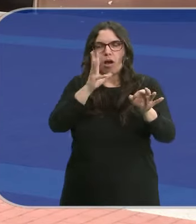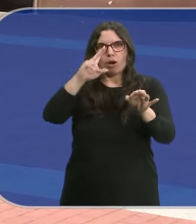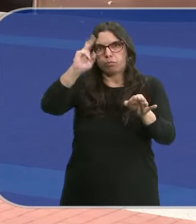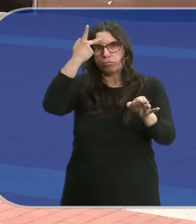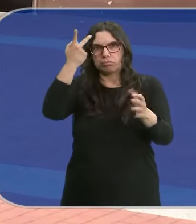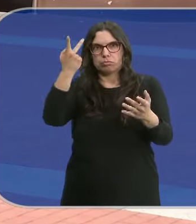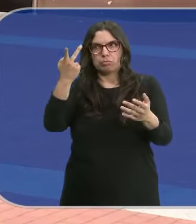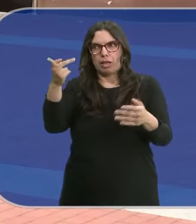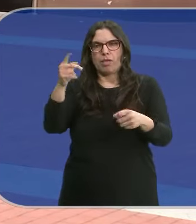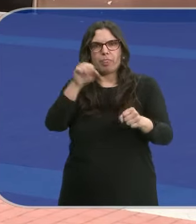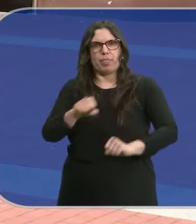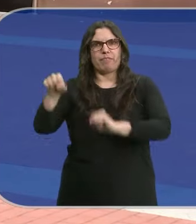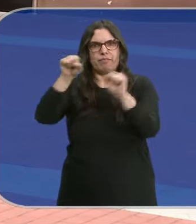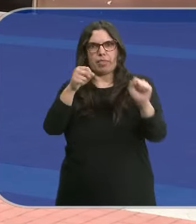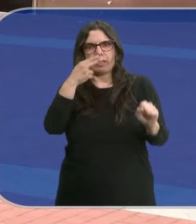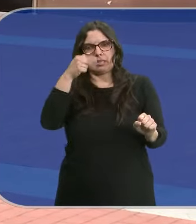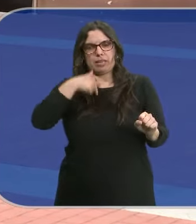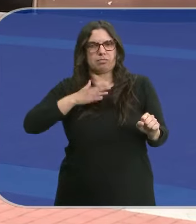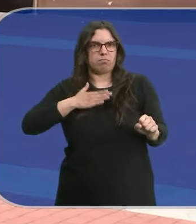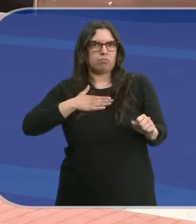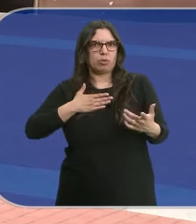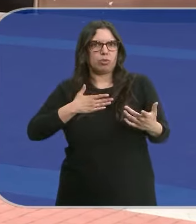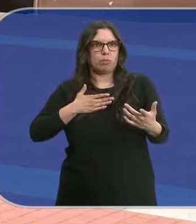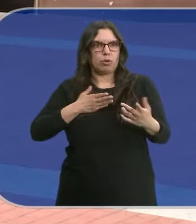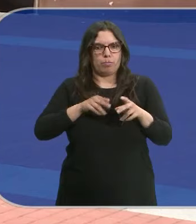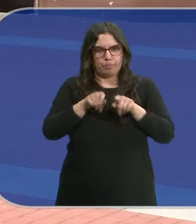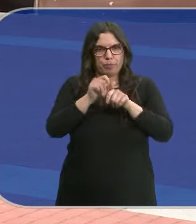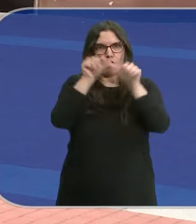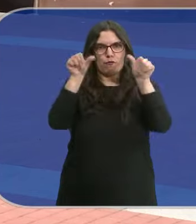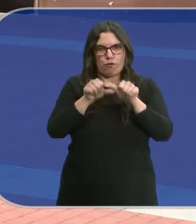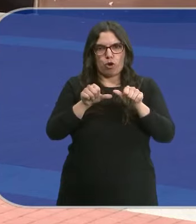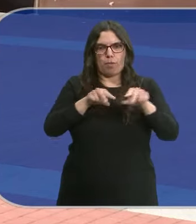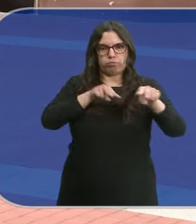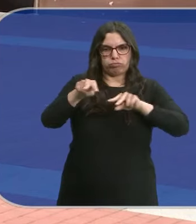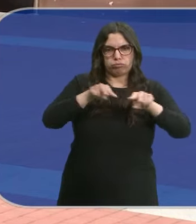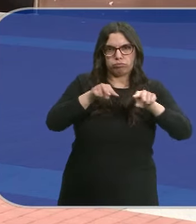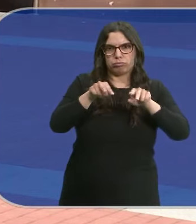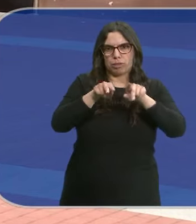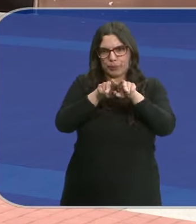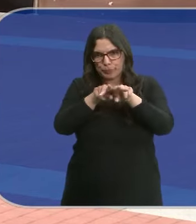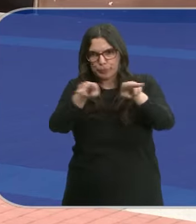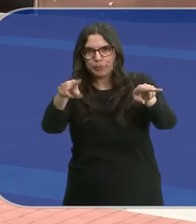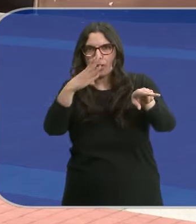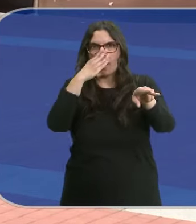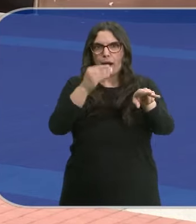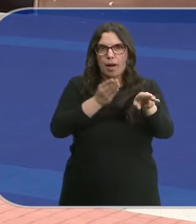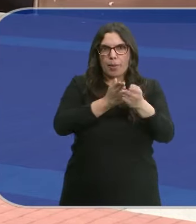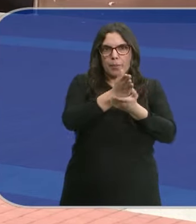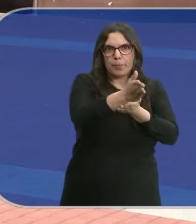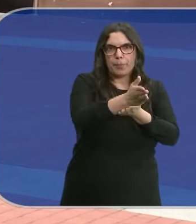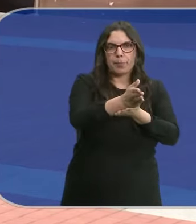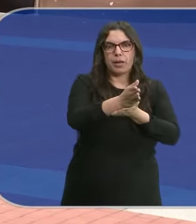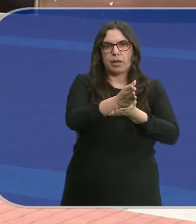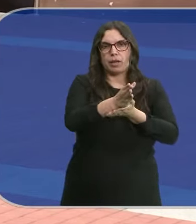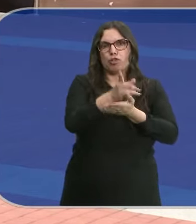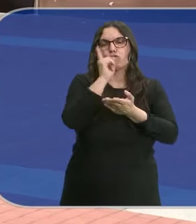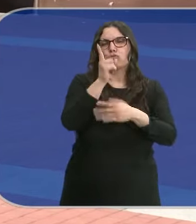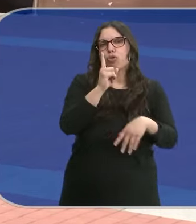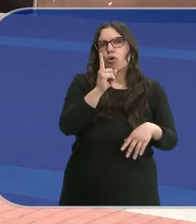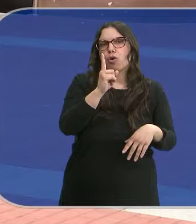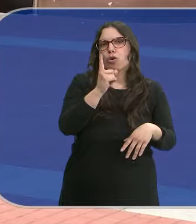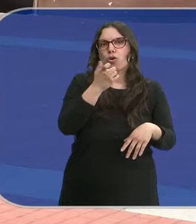intereses de Miranda, en este caso con el bypass y con la entrada del AVE, solamente de aquellas